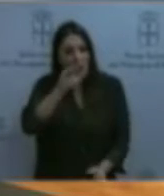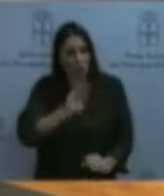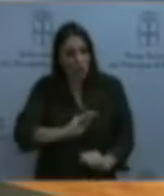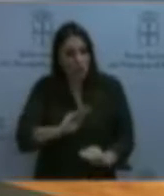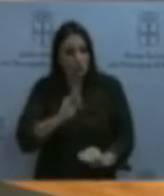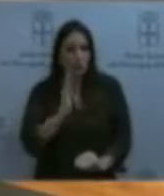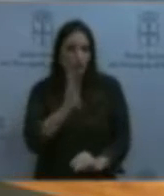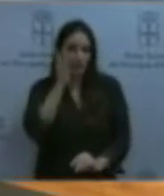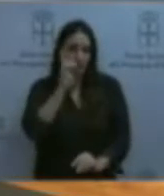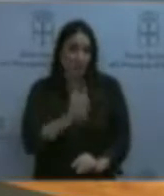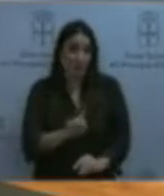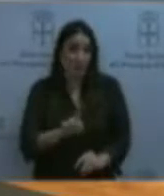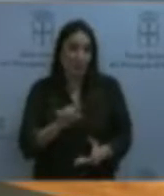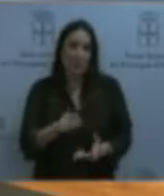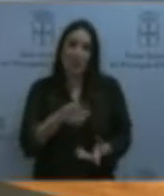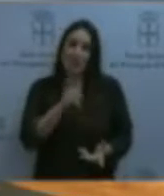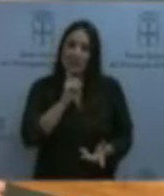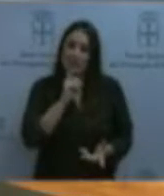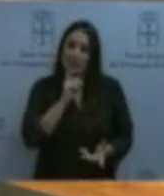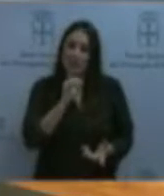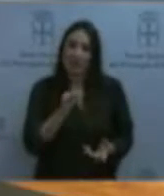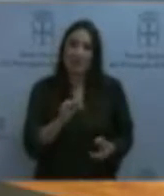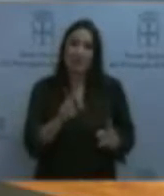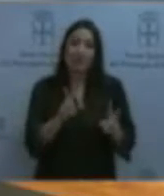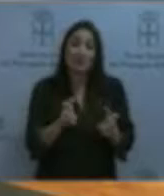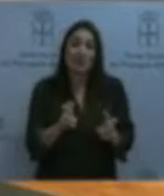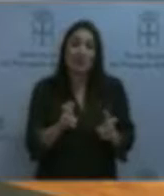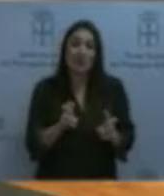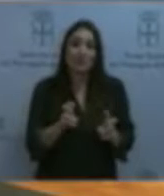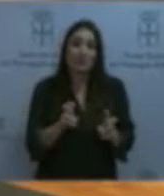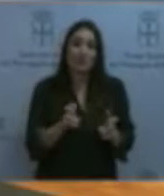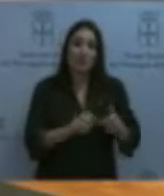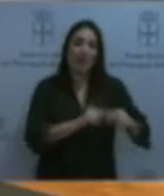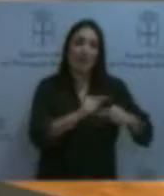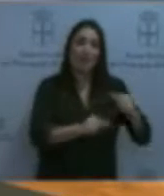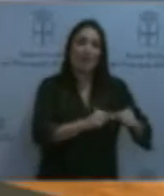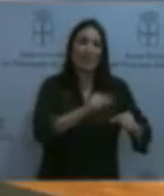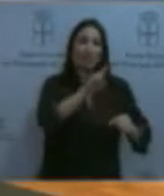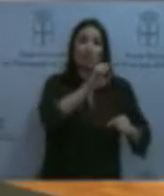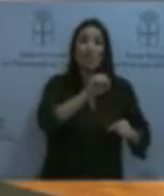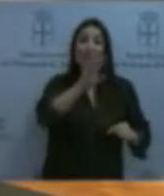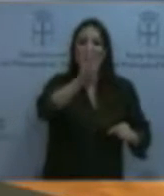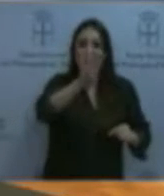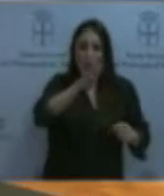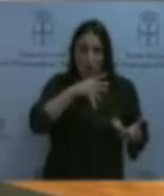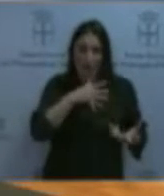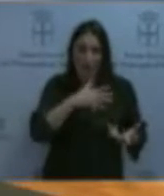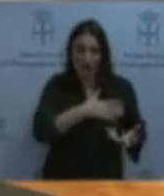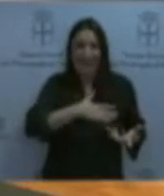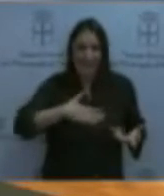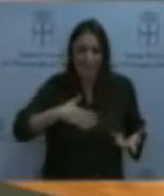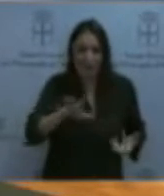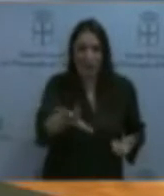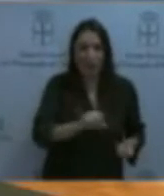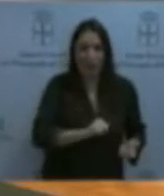sentido es difícil y, como le digo, la cuestión está que tenemos mucho más familias, 204 familias en este momento dispuestas a